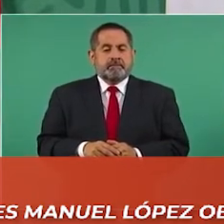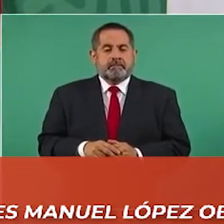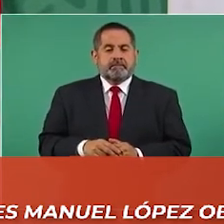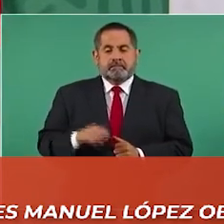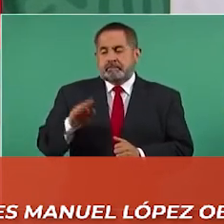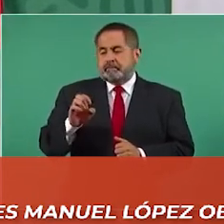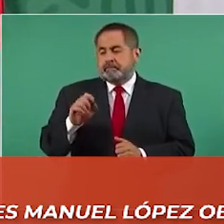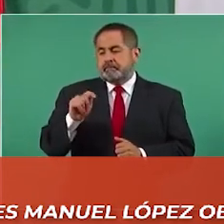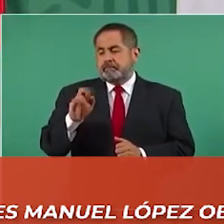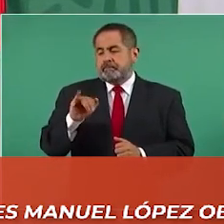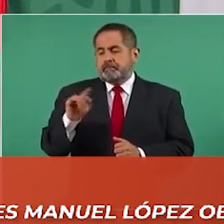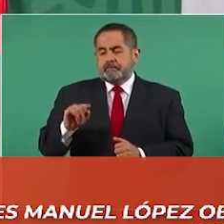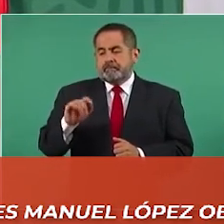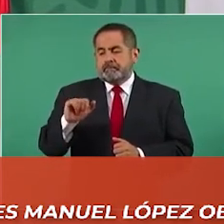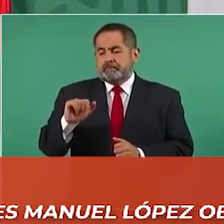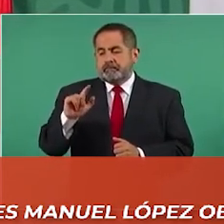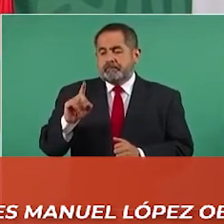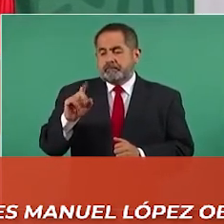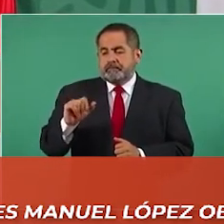Beatriz Aldaco,